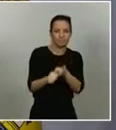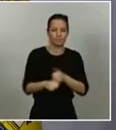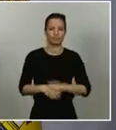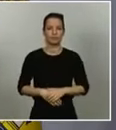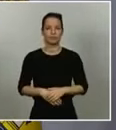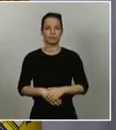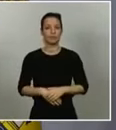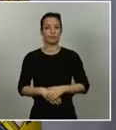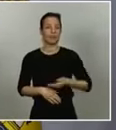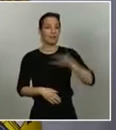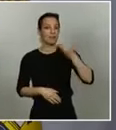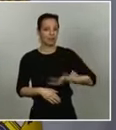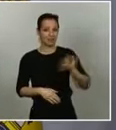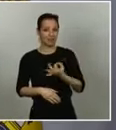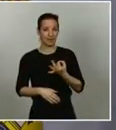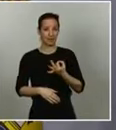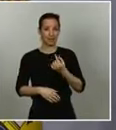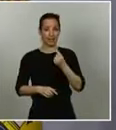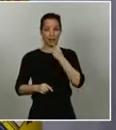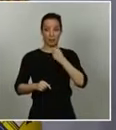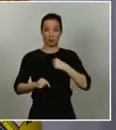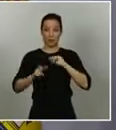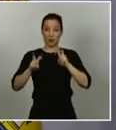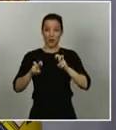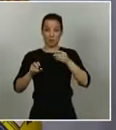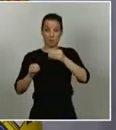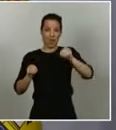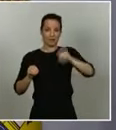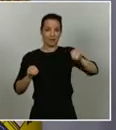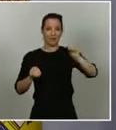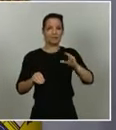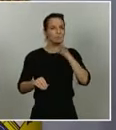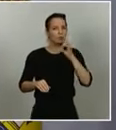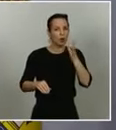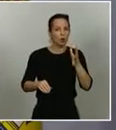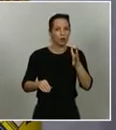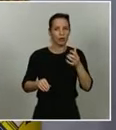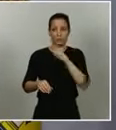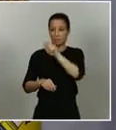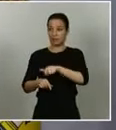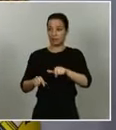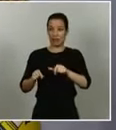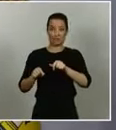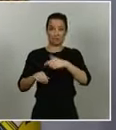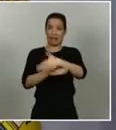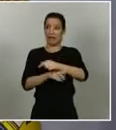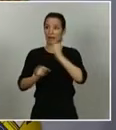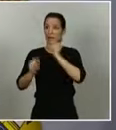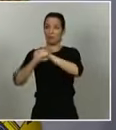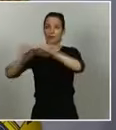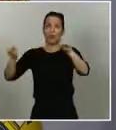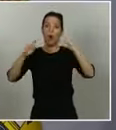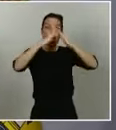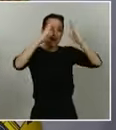medida las nuevas infecciones se pueden deber a transmisión comunitaria o se producen dentro de los hogares, ya que las medidas de contención